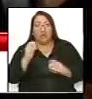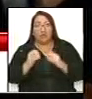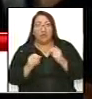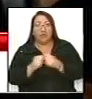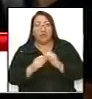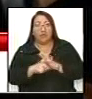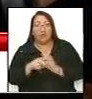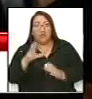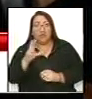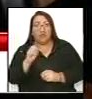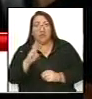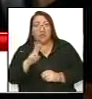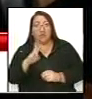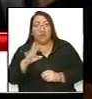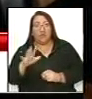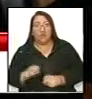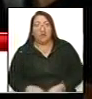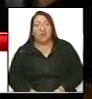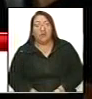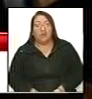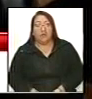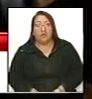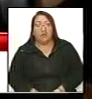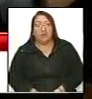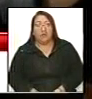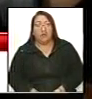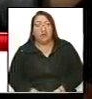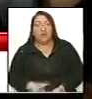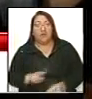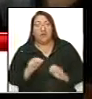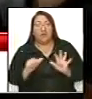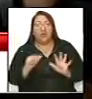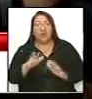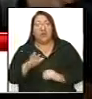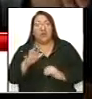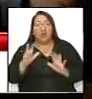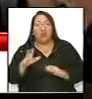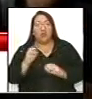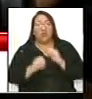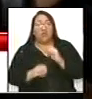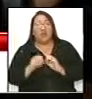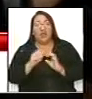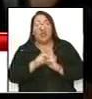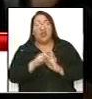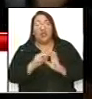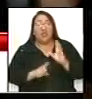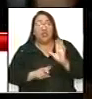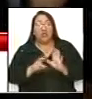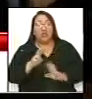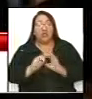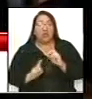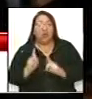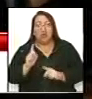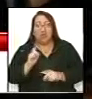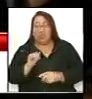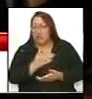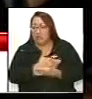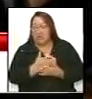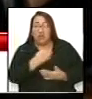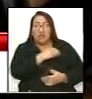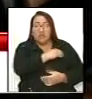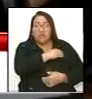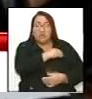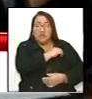la Ley 30.225, actualizar la Ley 27.658, modificar el decreto legislativo 1211. En ninguna parte veo que